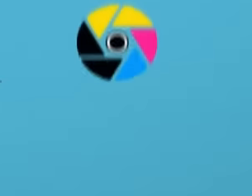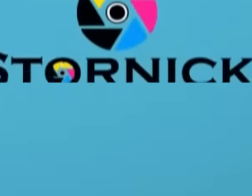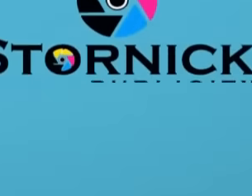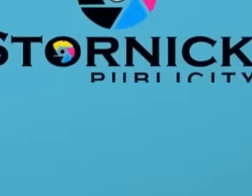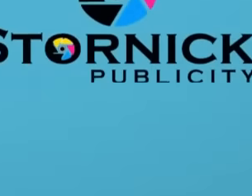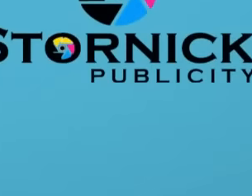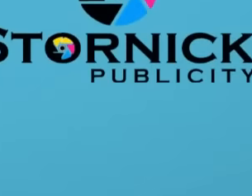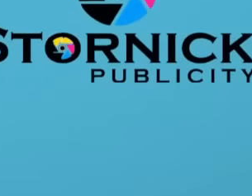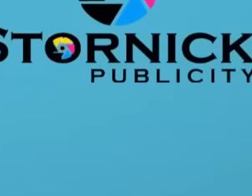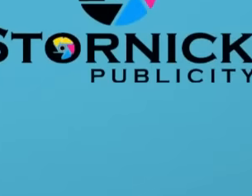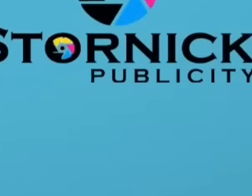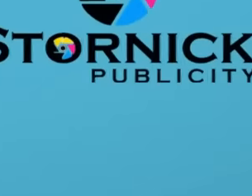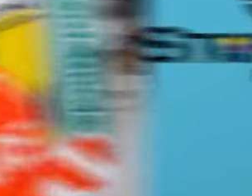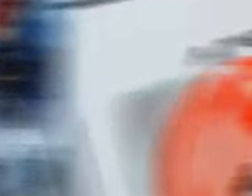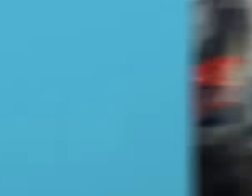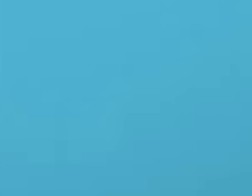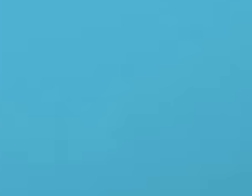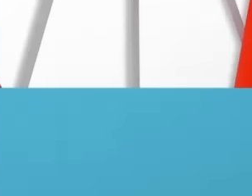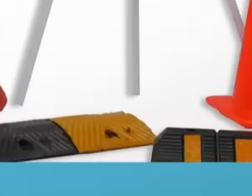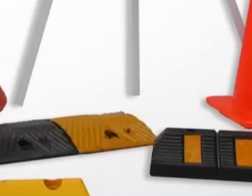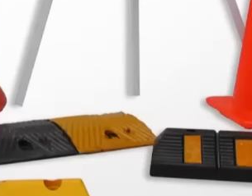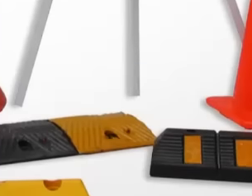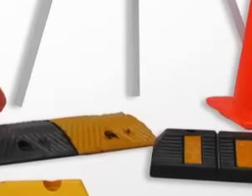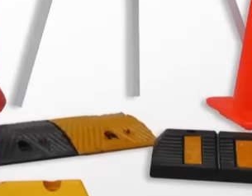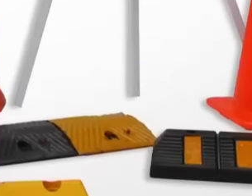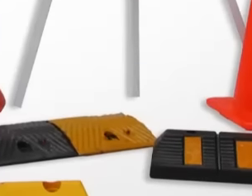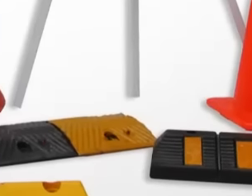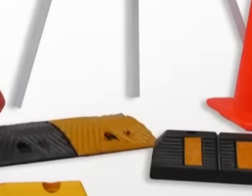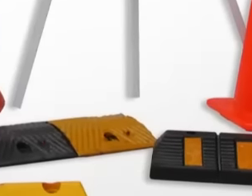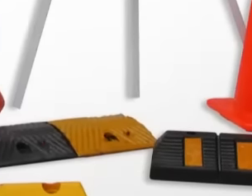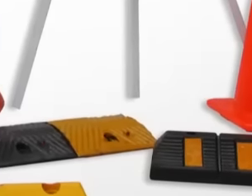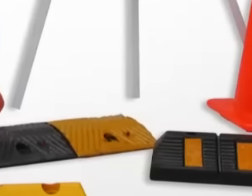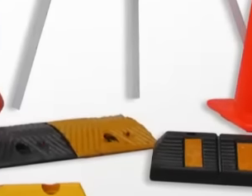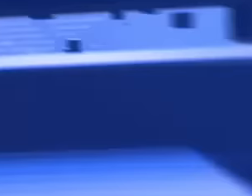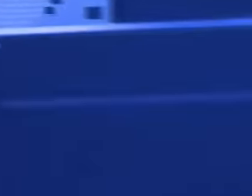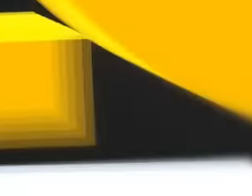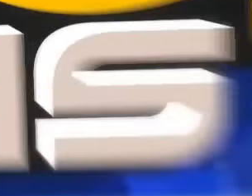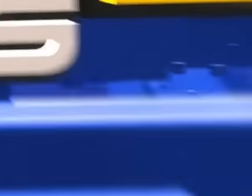Estamos ubicados en la calle 50, número 2724, cerca al Parque a la Vida.